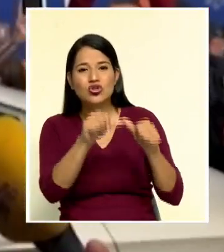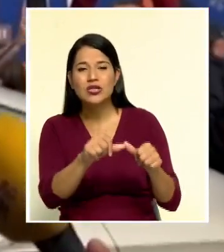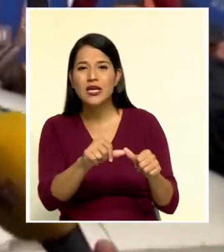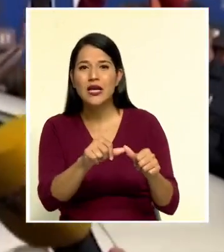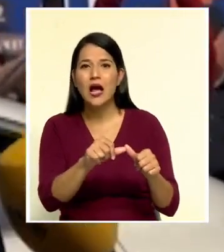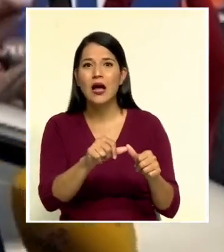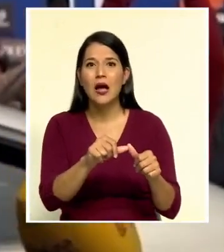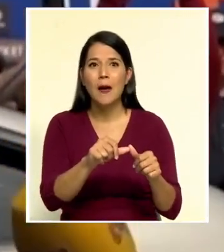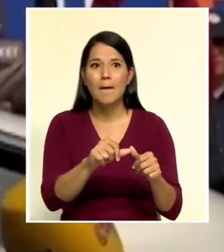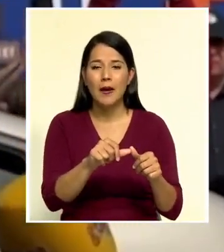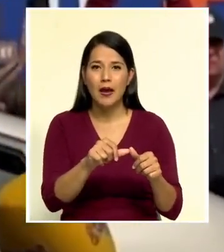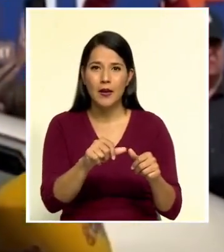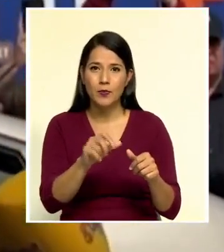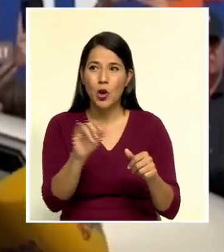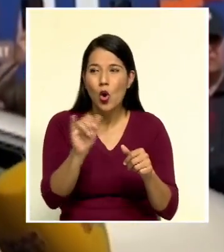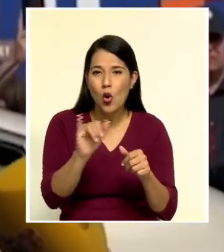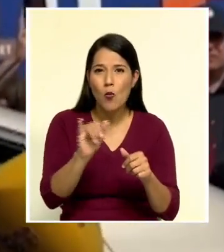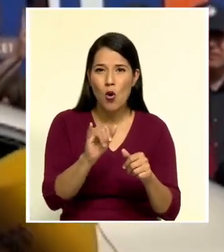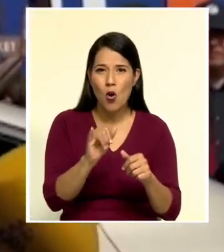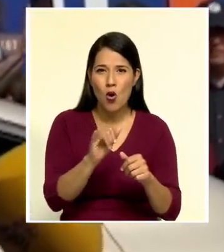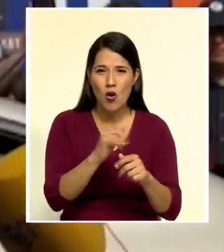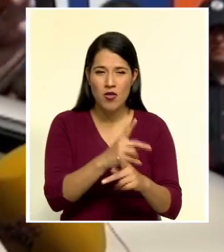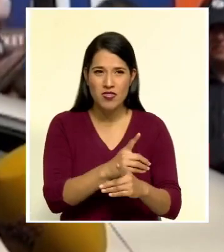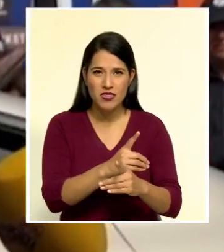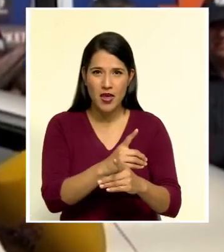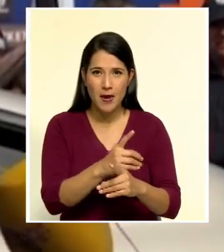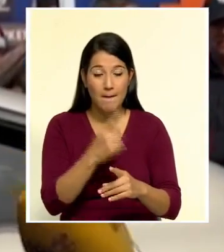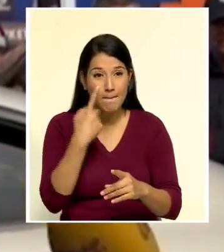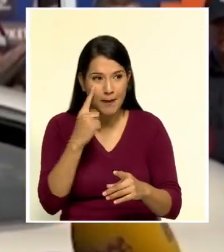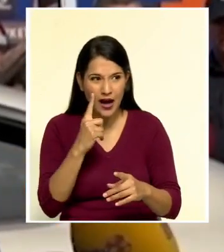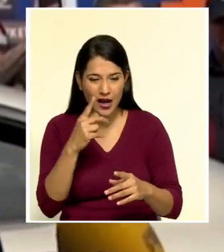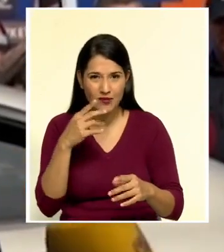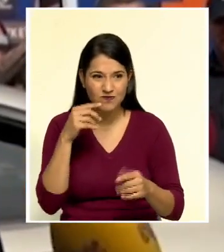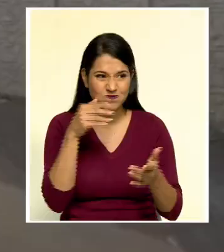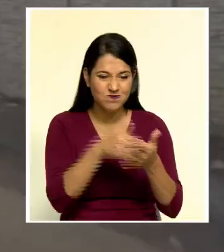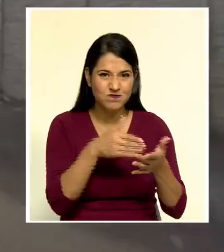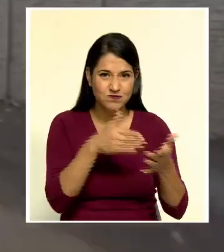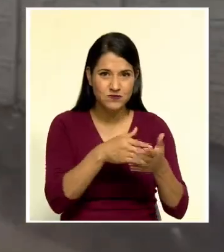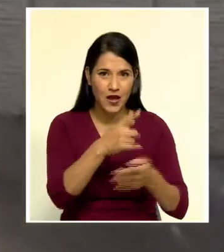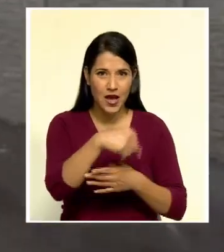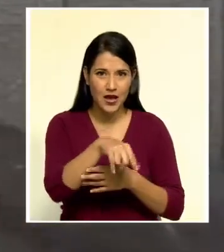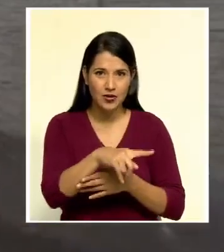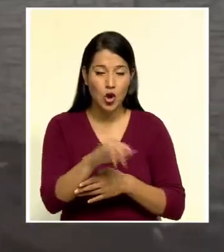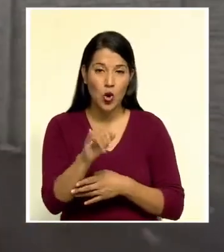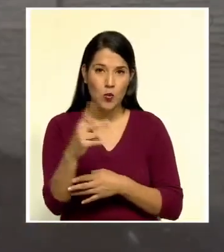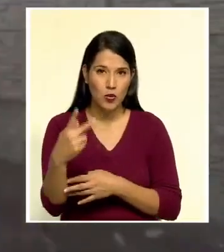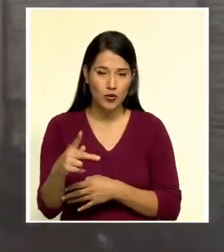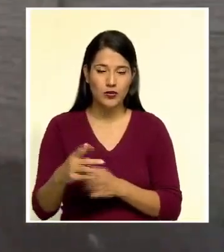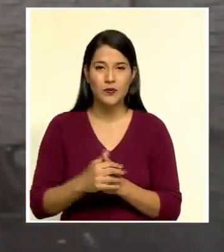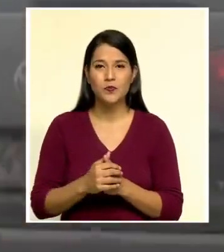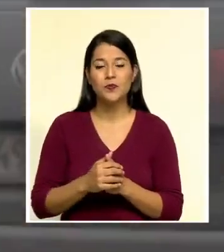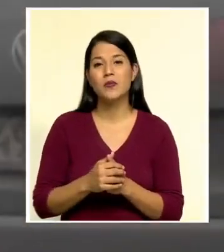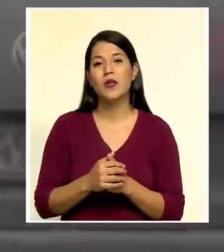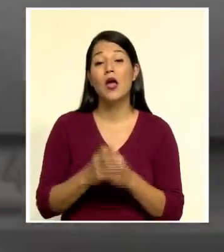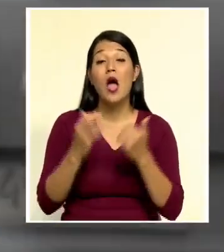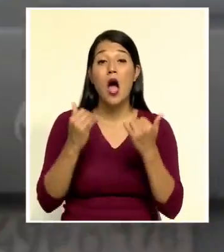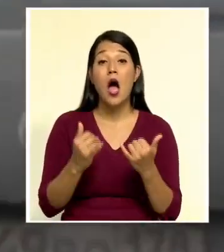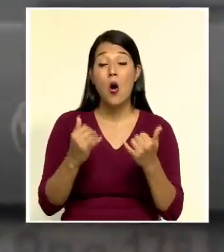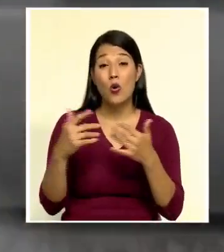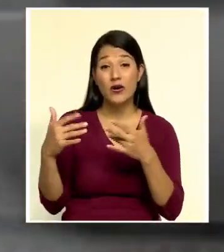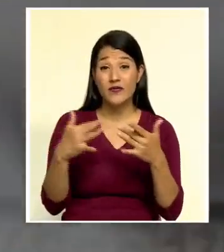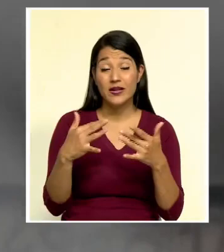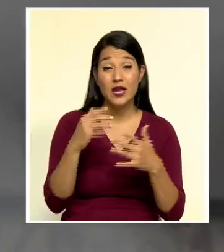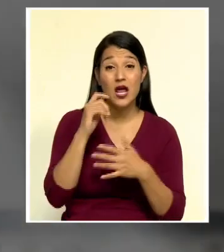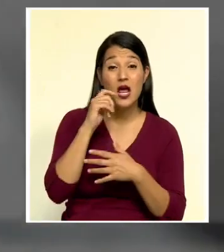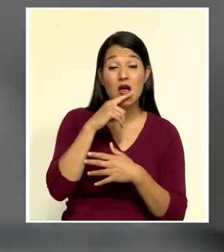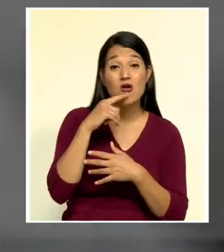sus asesinos, que van a matar tanto a nuestros militares en Azovstal como a nuestra población civil. En efecto, Rusia y Ucrania se acusan mutuamente de estar